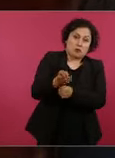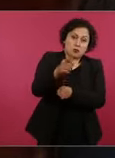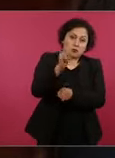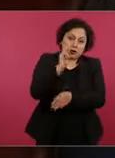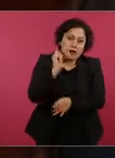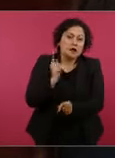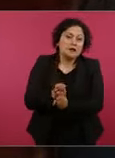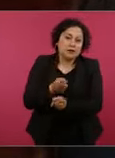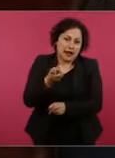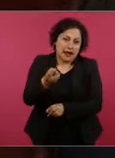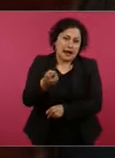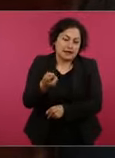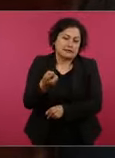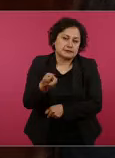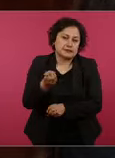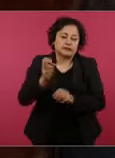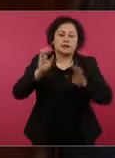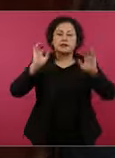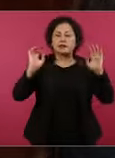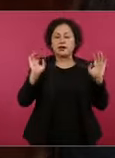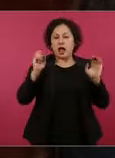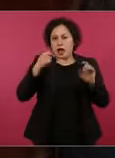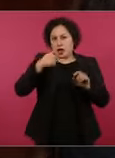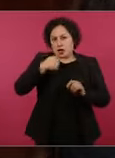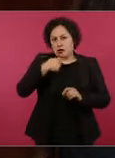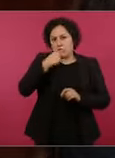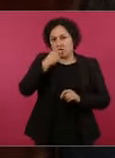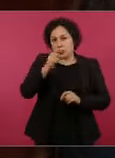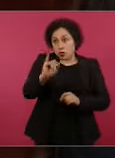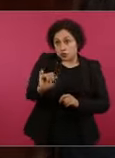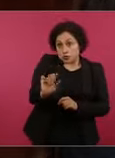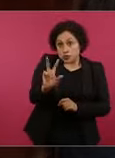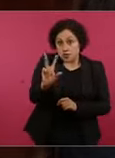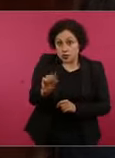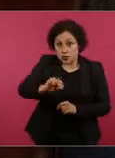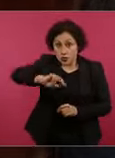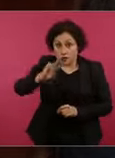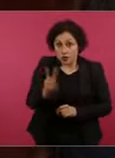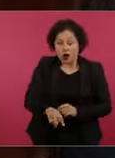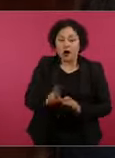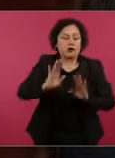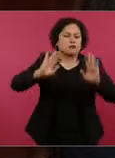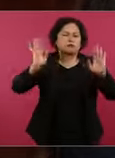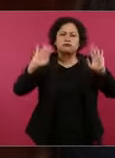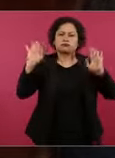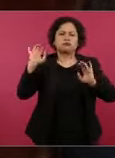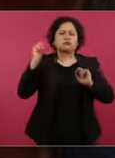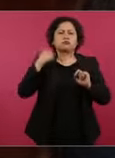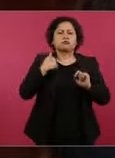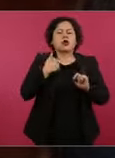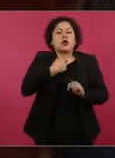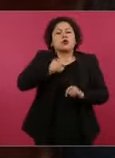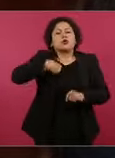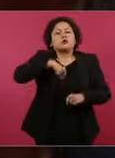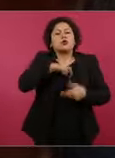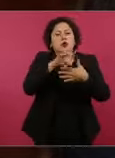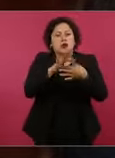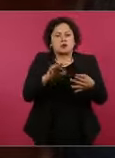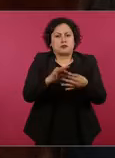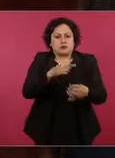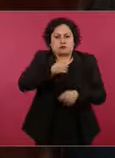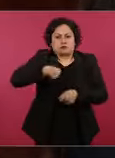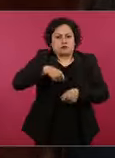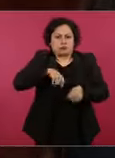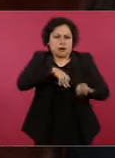ahí. Digo, no es para denostar o no es para afirmar algo, sino simple y sencillamente es dar el contexto de lo que nos pasa a nosotros en la cobertura